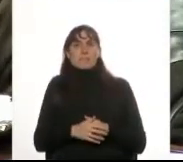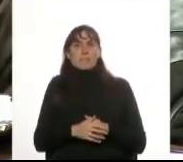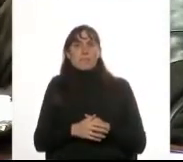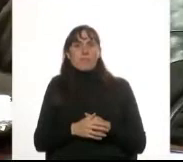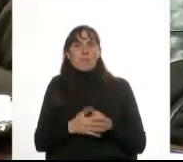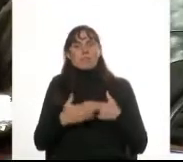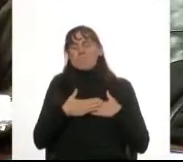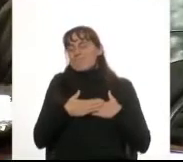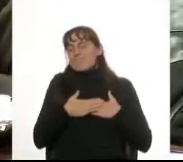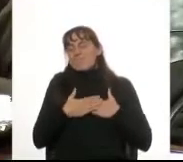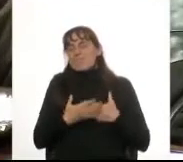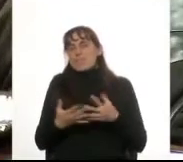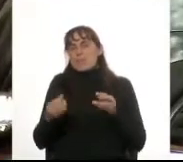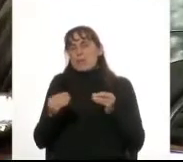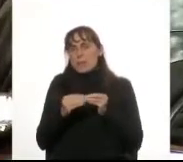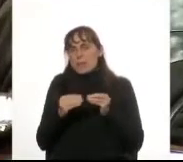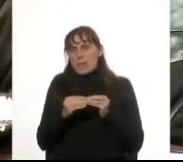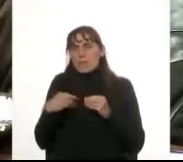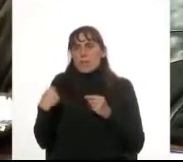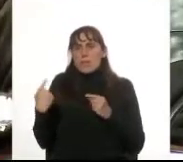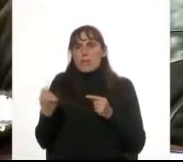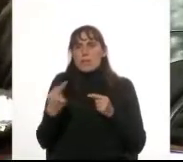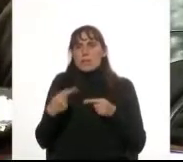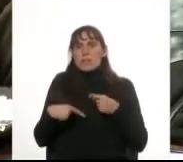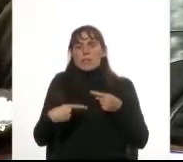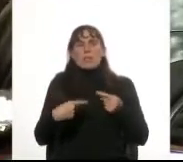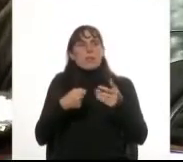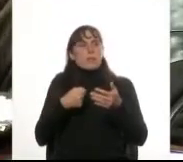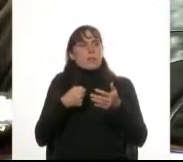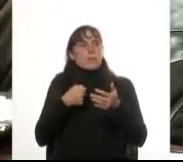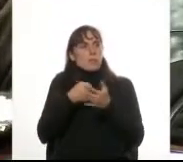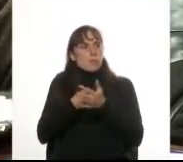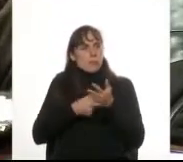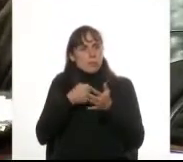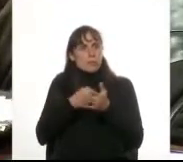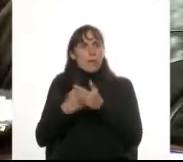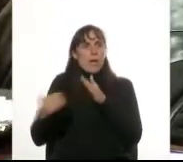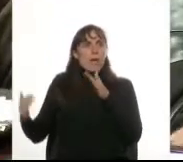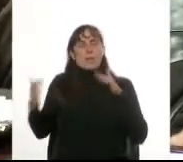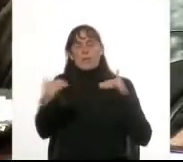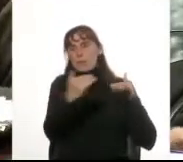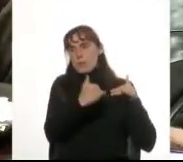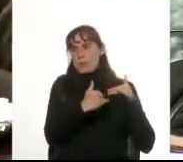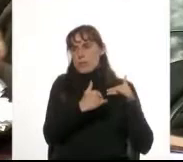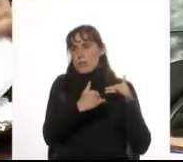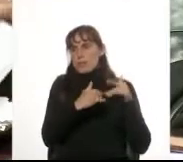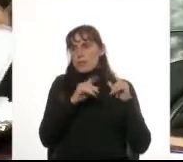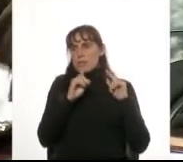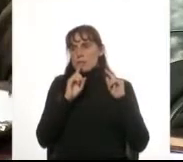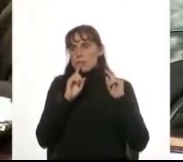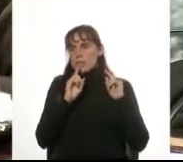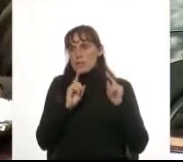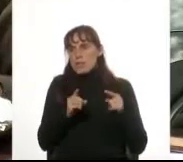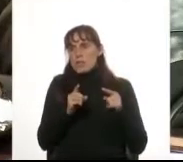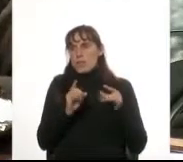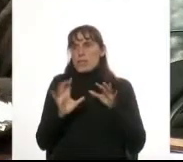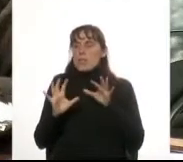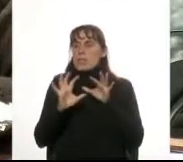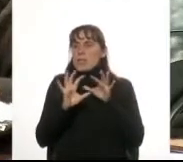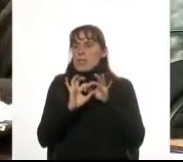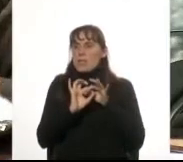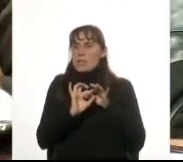queridos compañeros, sigamos la lucha por la igualdad y por sostener la